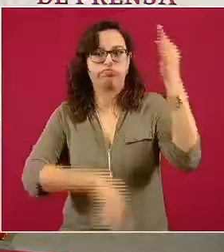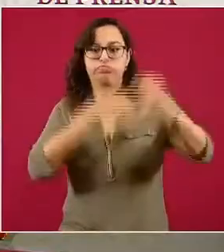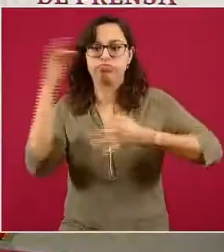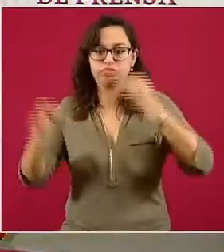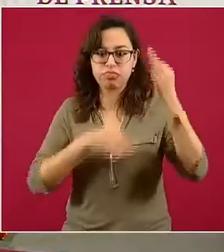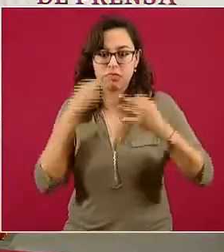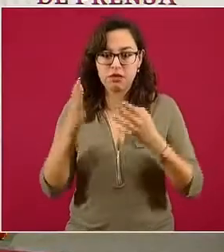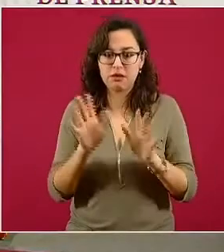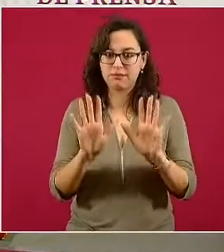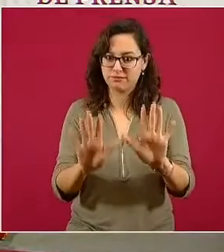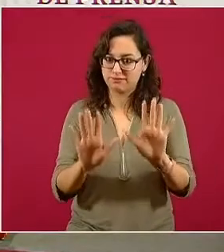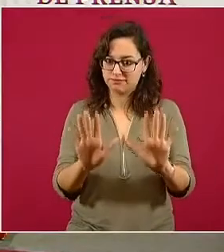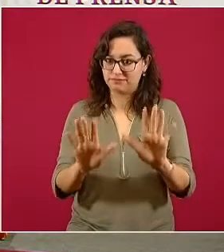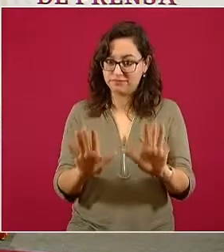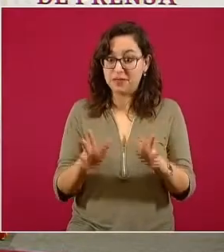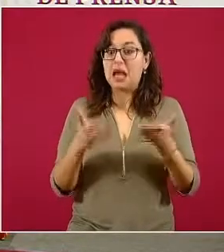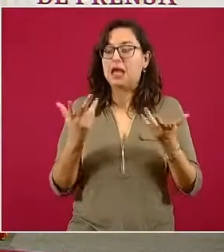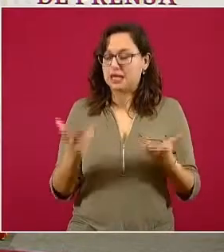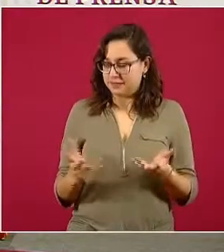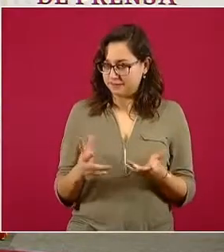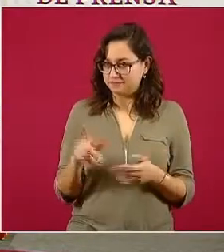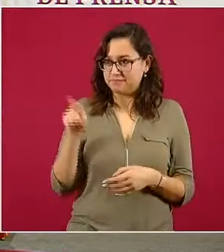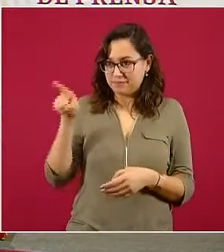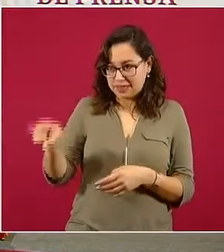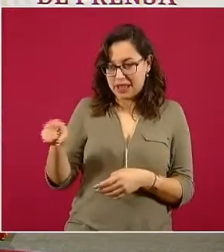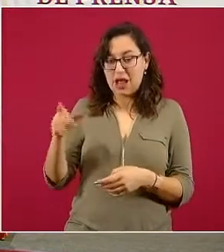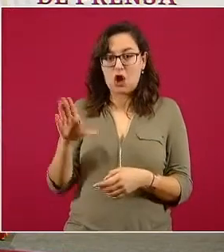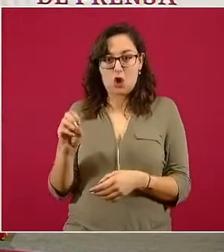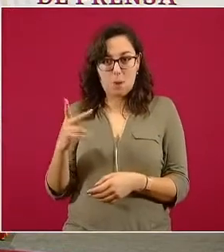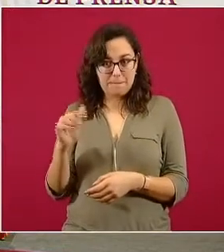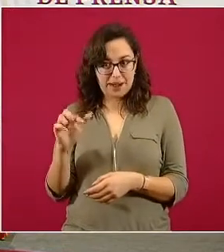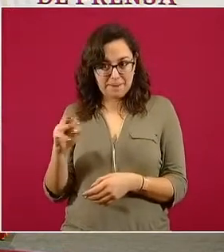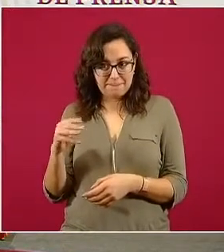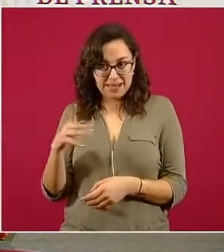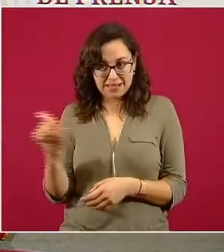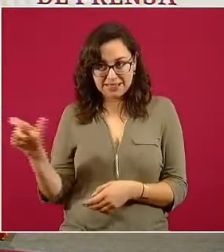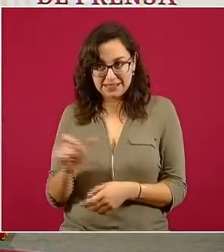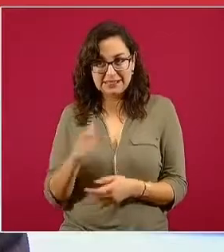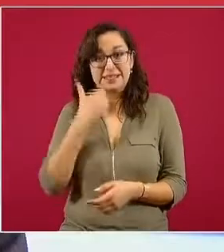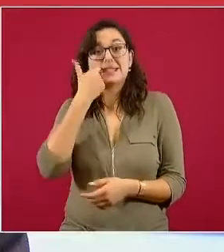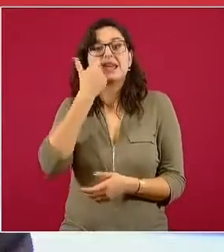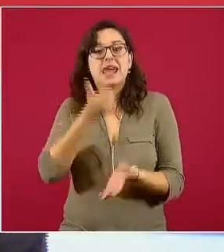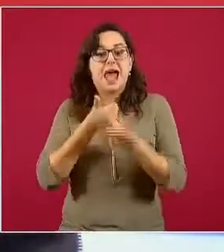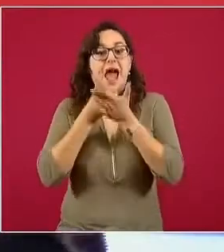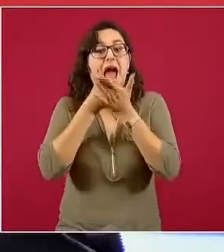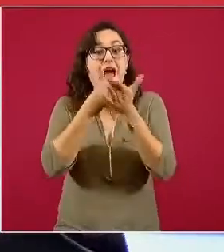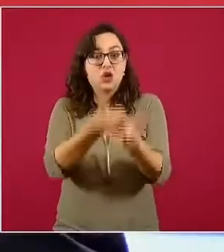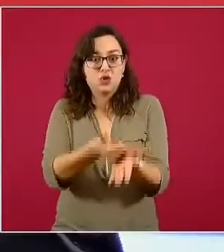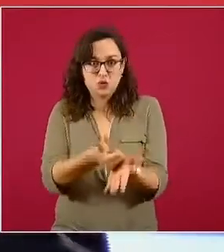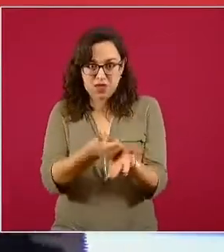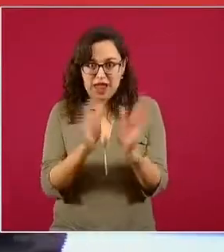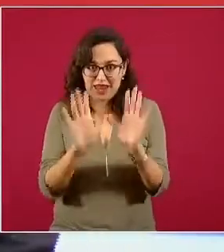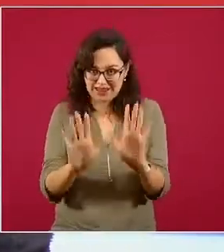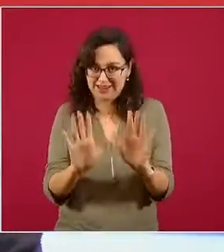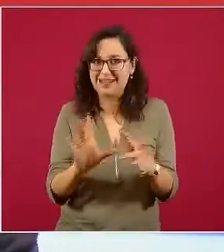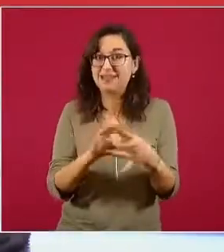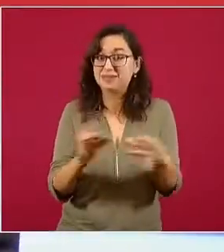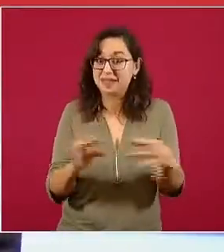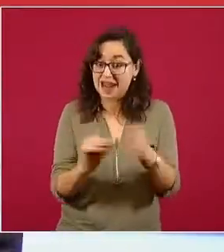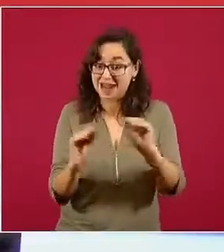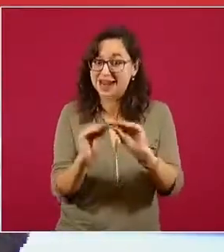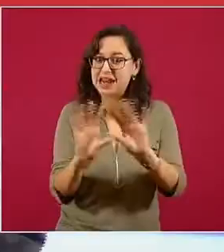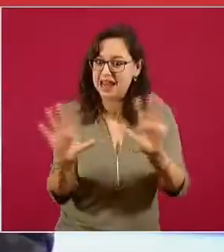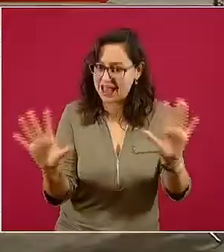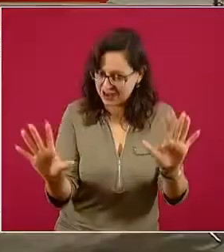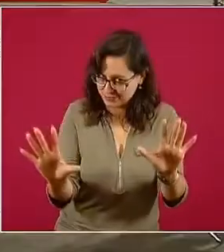disposición del Consejo Coordinador Empresarial para ser parte de la solución. Interpretación correcta, están en total disposición